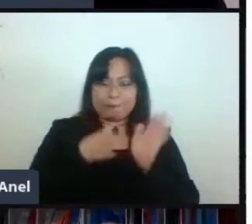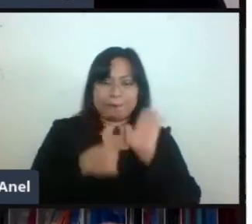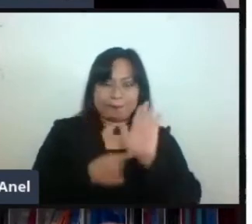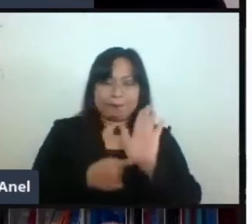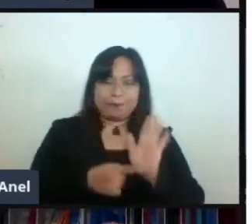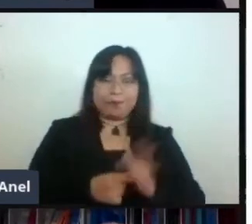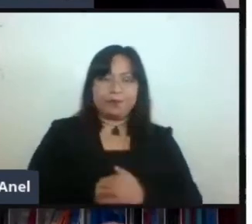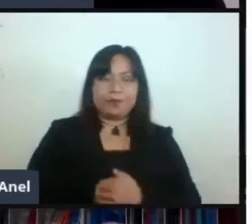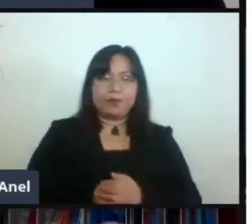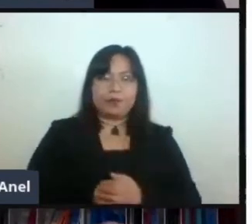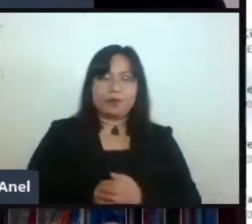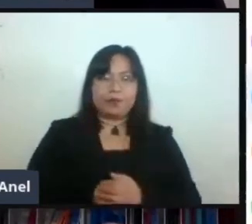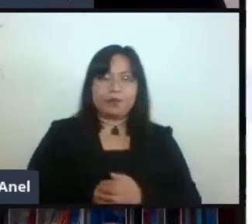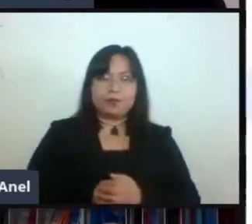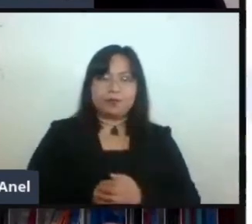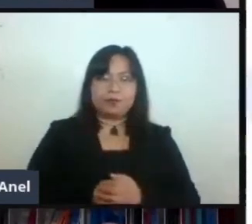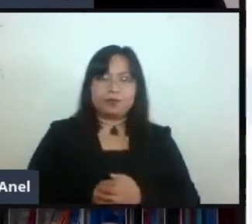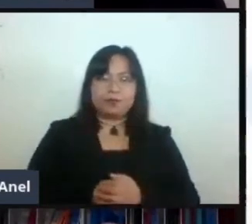aquí. No me han entregado.